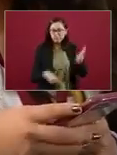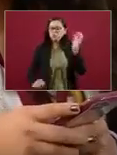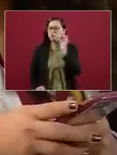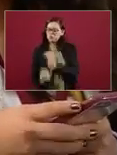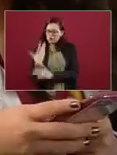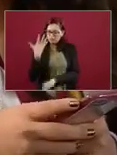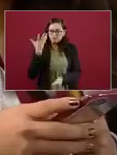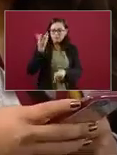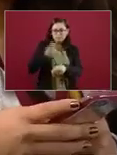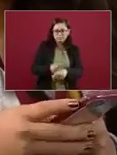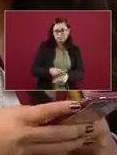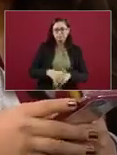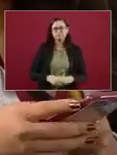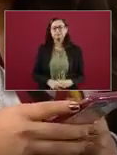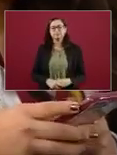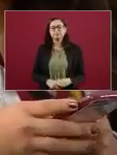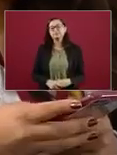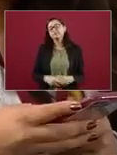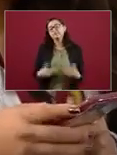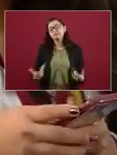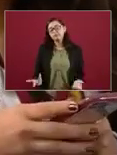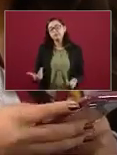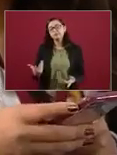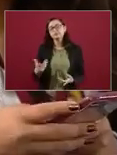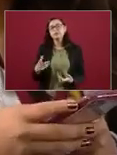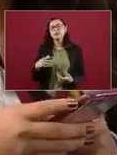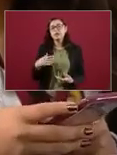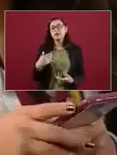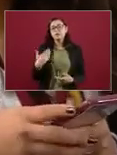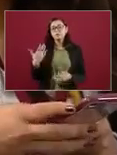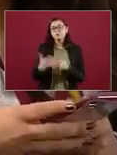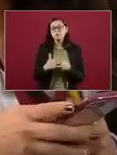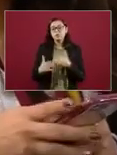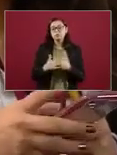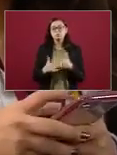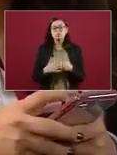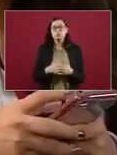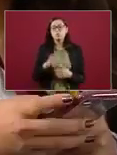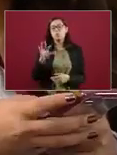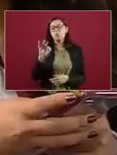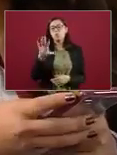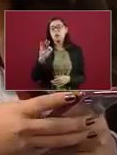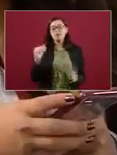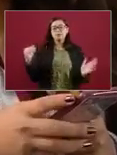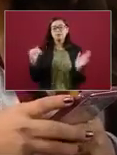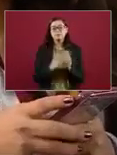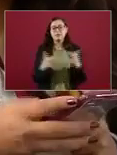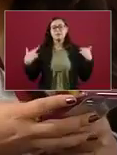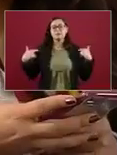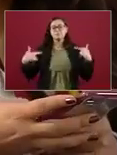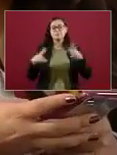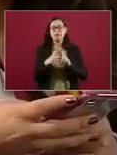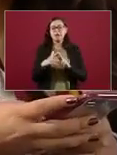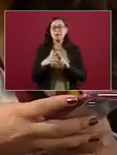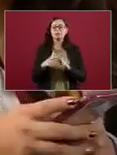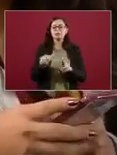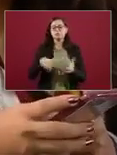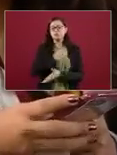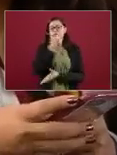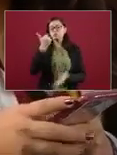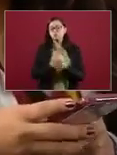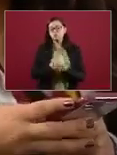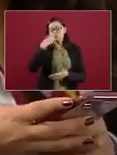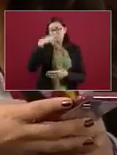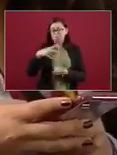los maestros, que dicen que el viernes estarán, se estiman 40,000 marchando en la Ciudad de México con bloqueos como medida